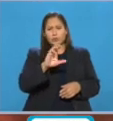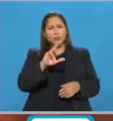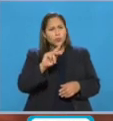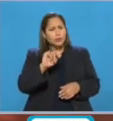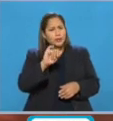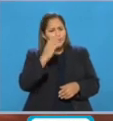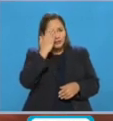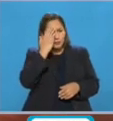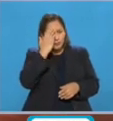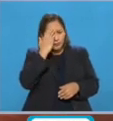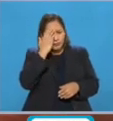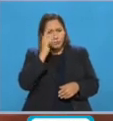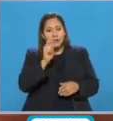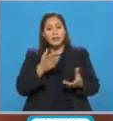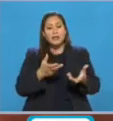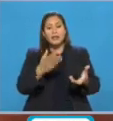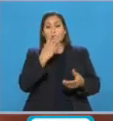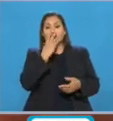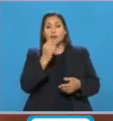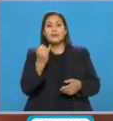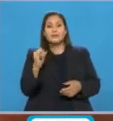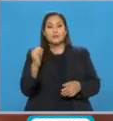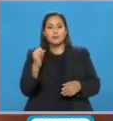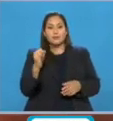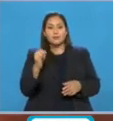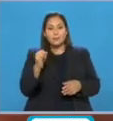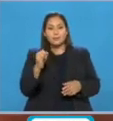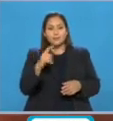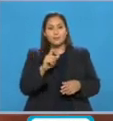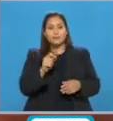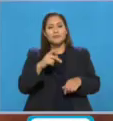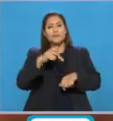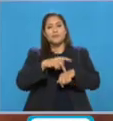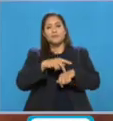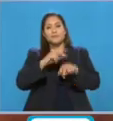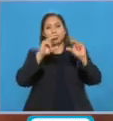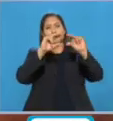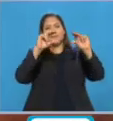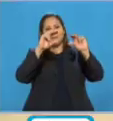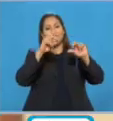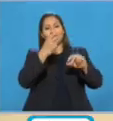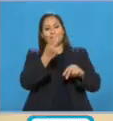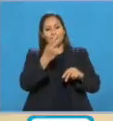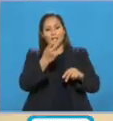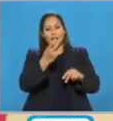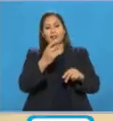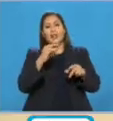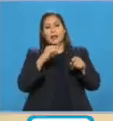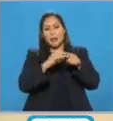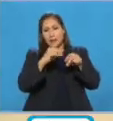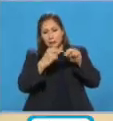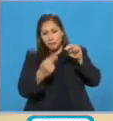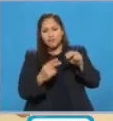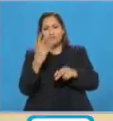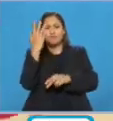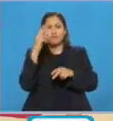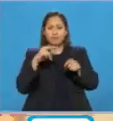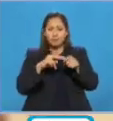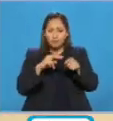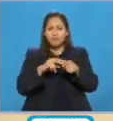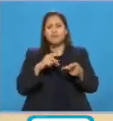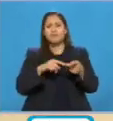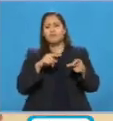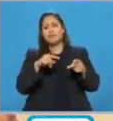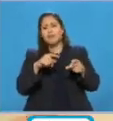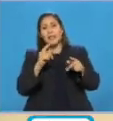famosos. Cuevas, Avenida Esos, Coyoacán, los- Insurgentes. De la Claro. color ladrillo, ¿no? Esos tenían o Es el tienen primero. alberca, jardincitos, abajo